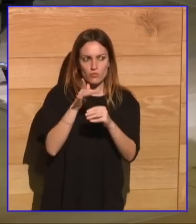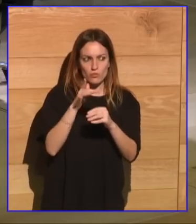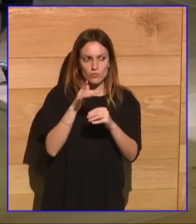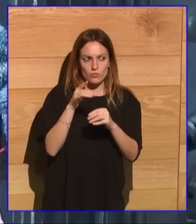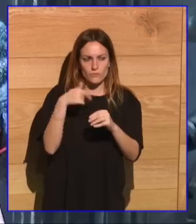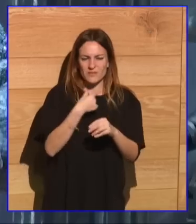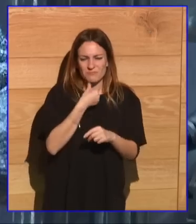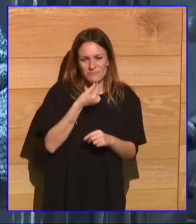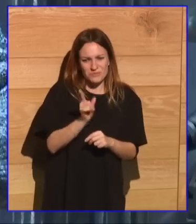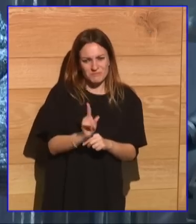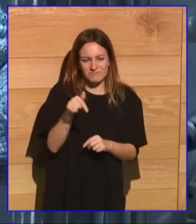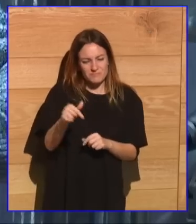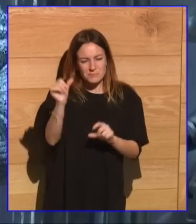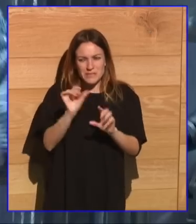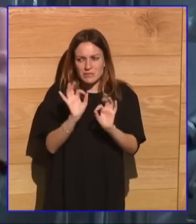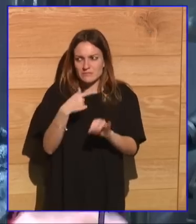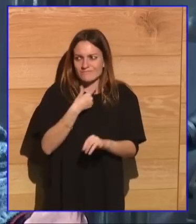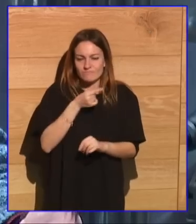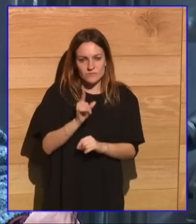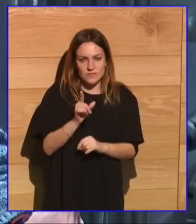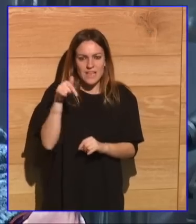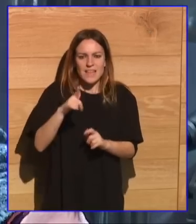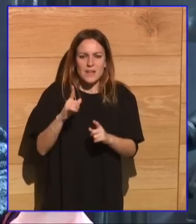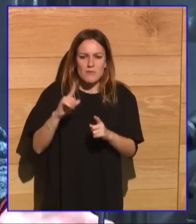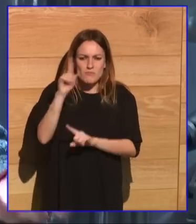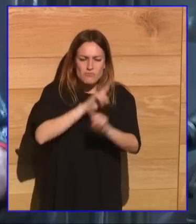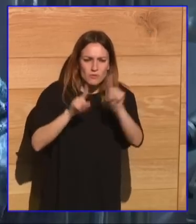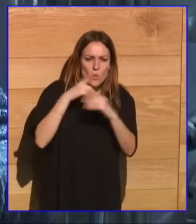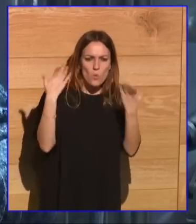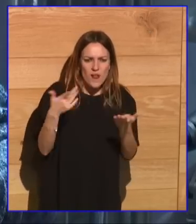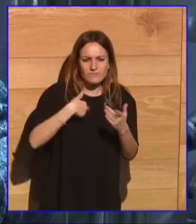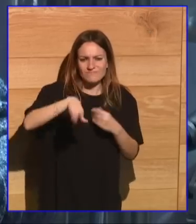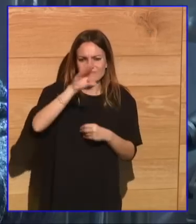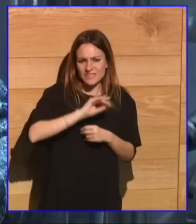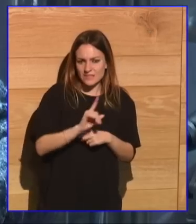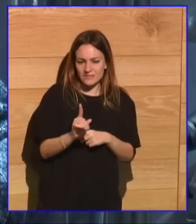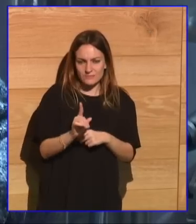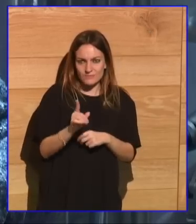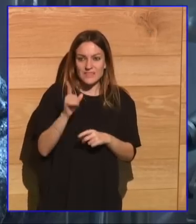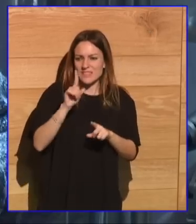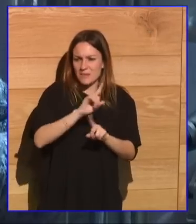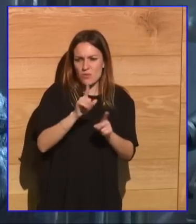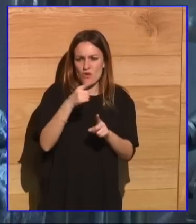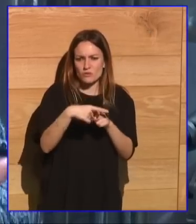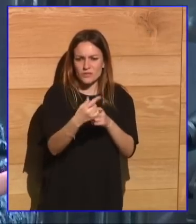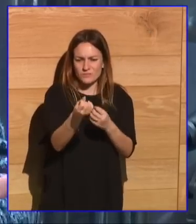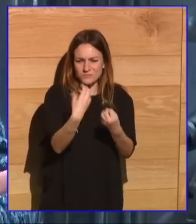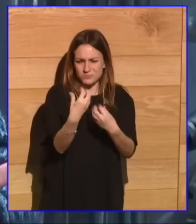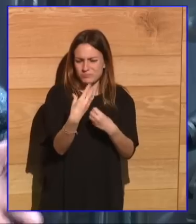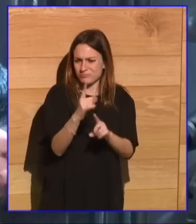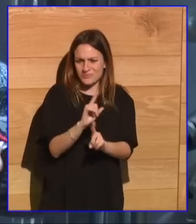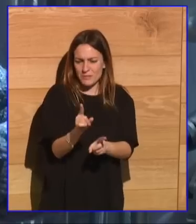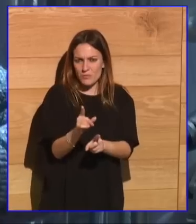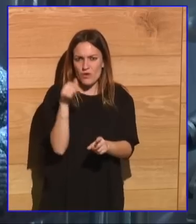A mí tampoco me gusta mucho esta peli. Nunca acaba de entender el conflicto, ni lo que nos está contando. Nunca acaba de entender qué es lo que quiere